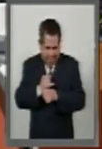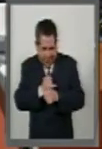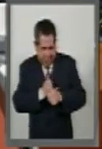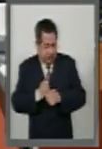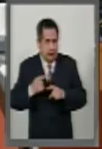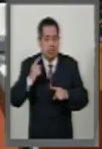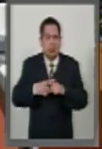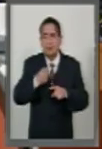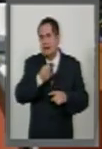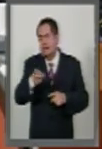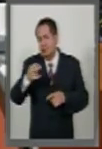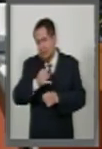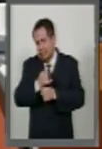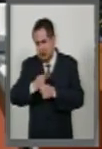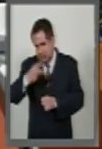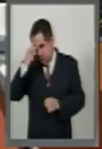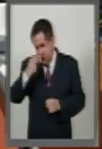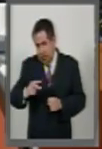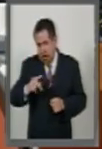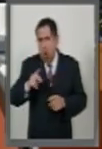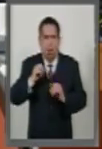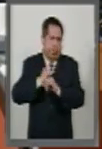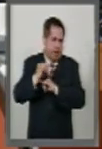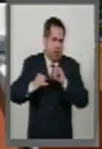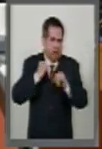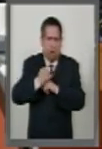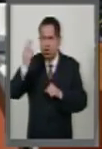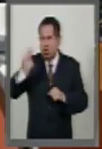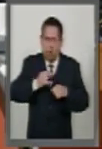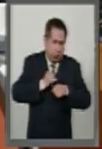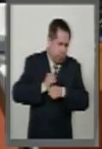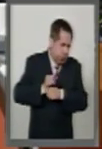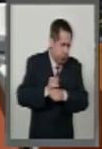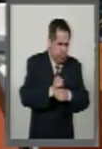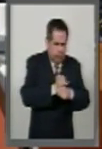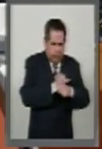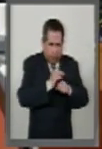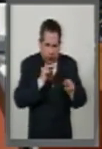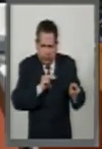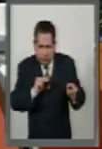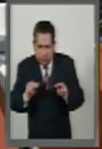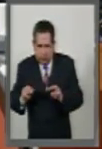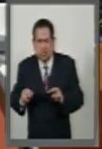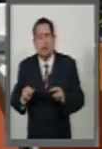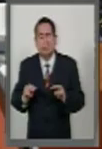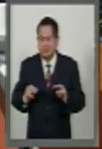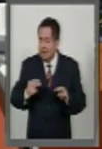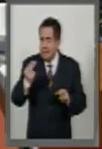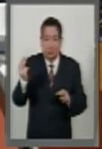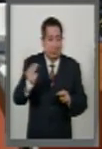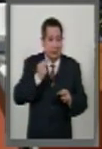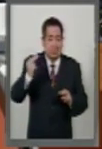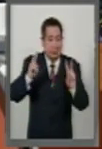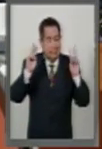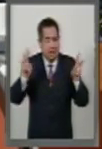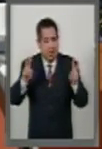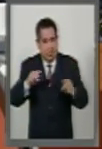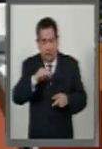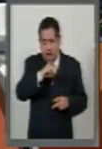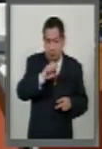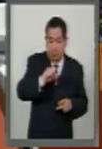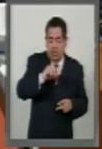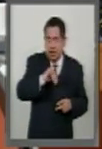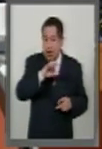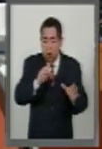por investigadores mexicanos e internacionales muestran que un manejo basado en derechos